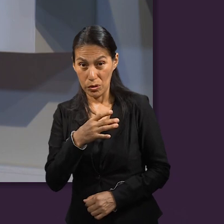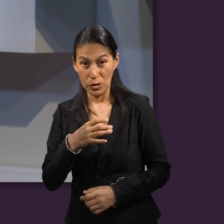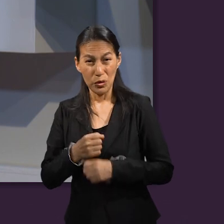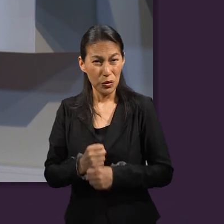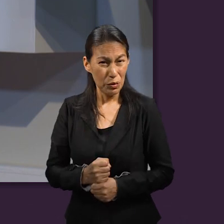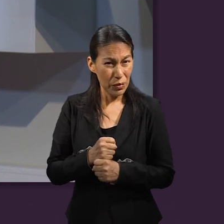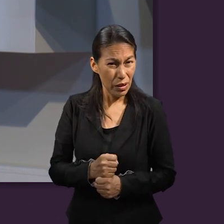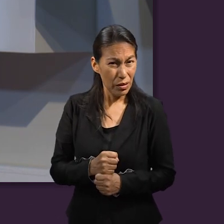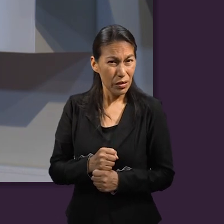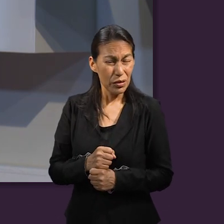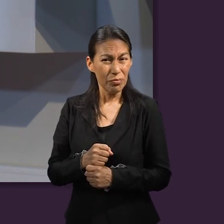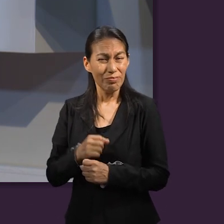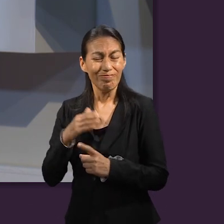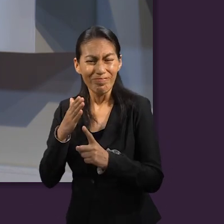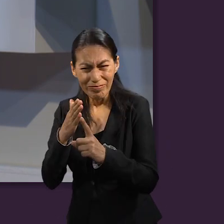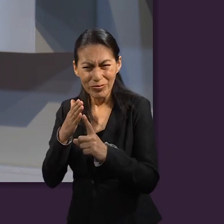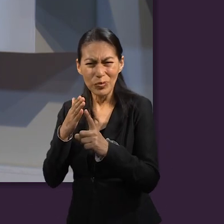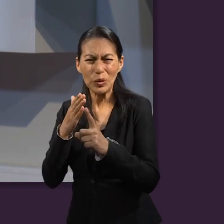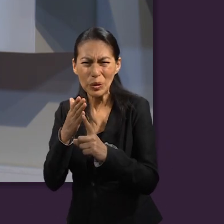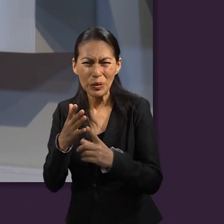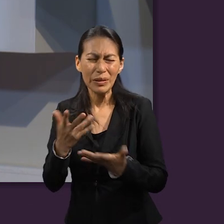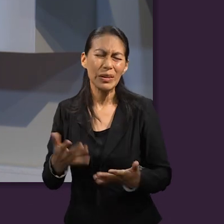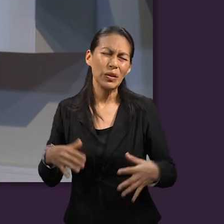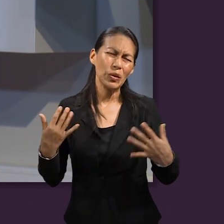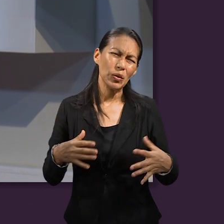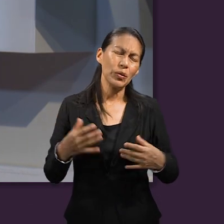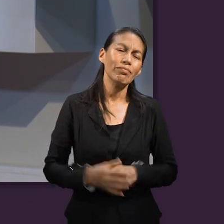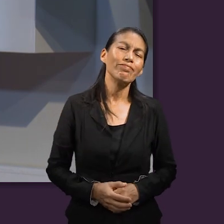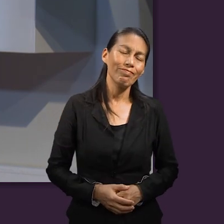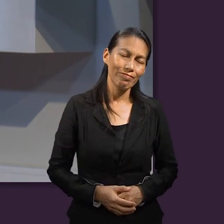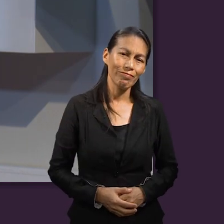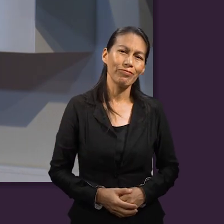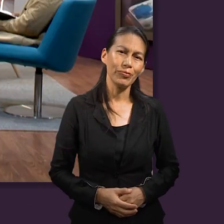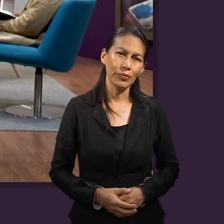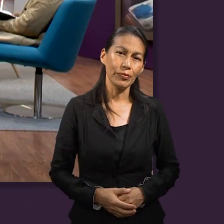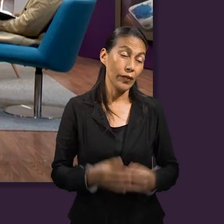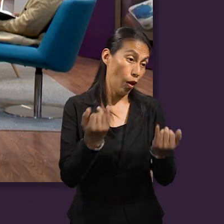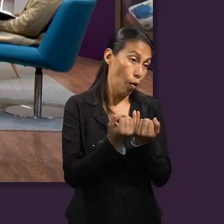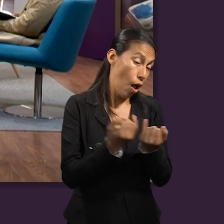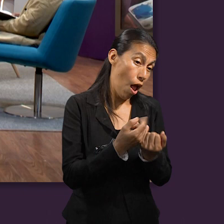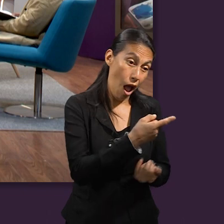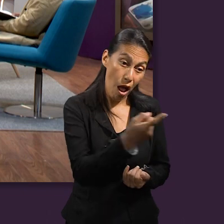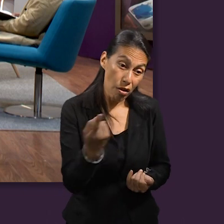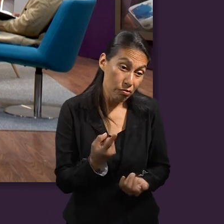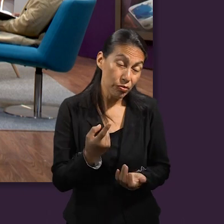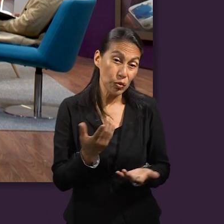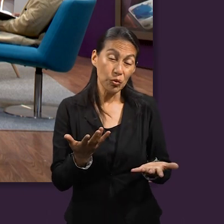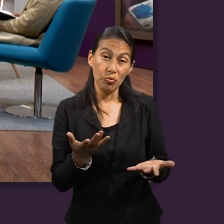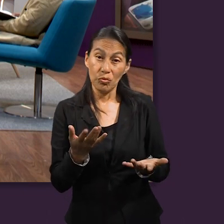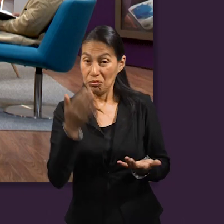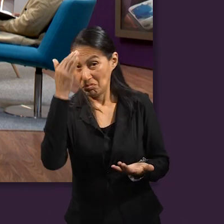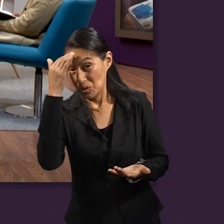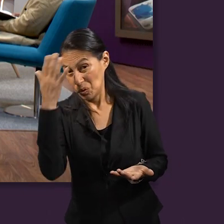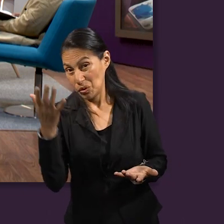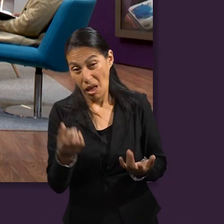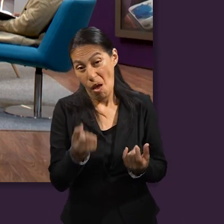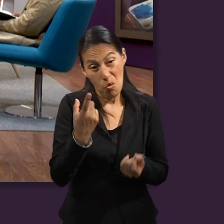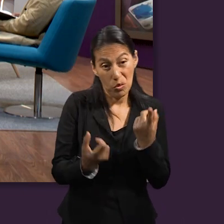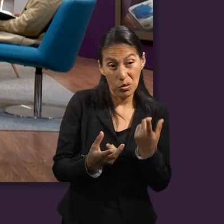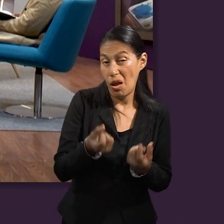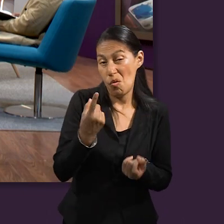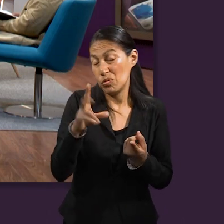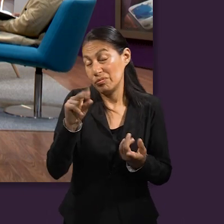muchísimo dolor y sin duda alguna dolor que tal vez muchos de nosotros no hemos conocido